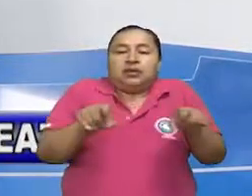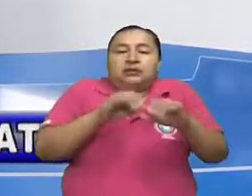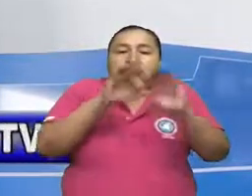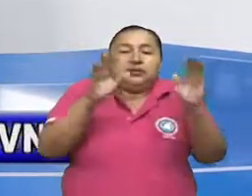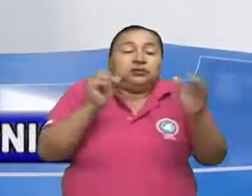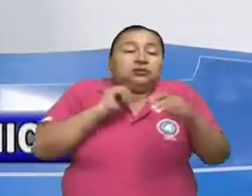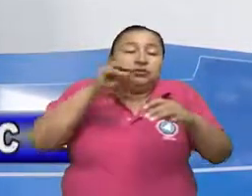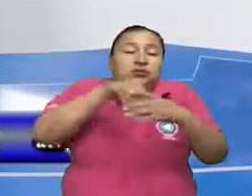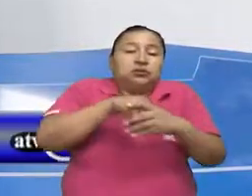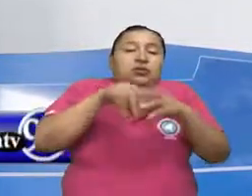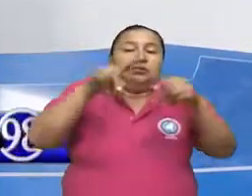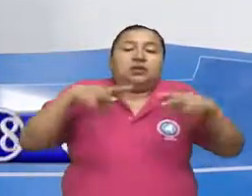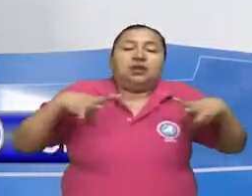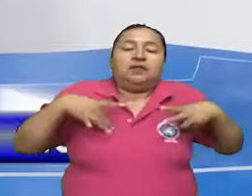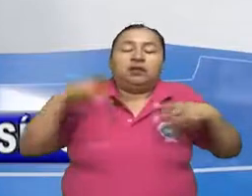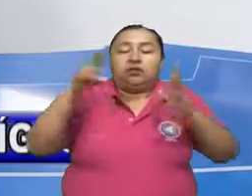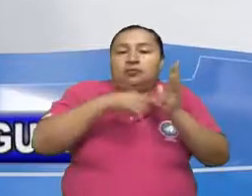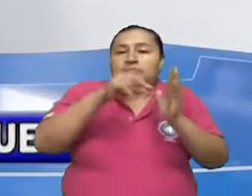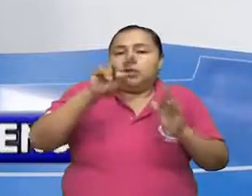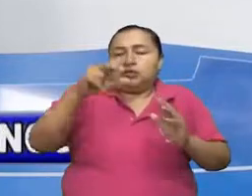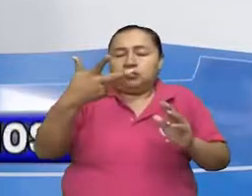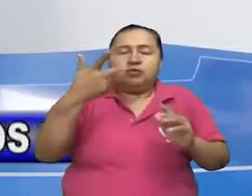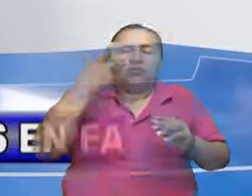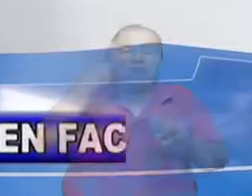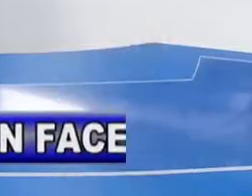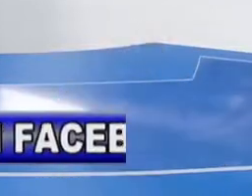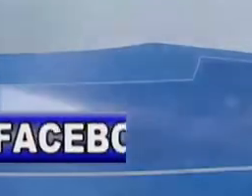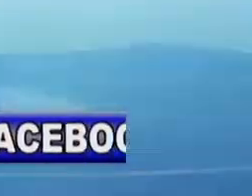las Víctimas de abril 2018. Veamos.